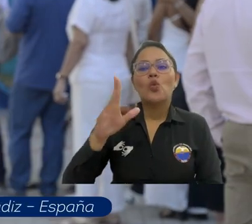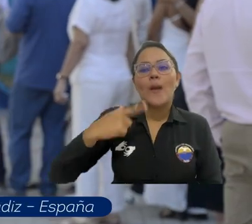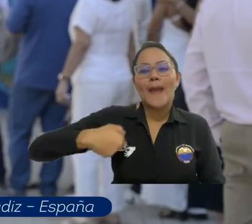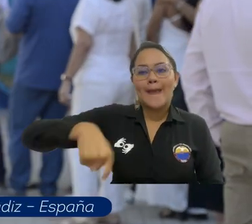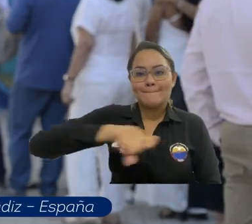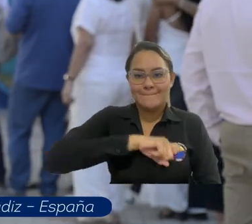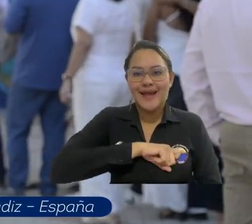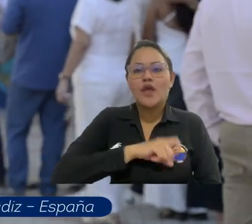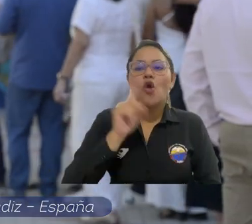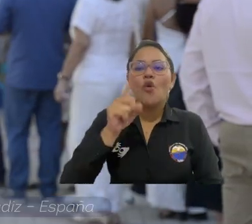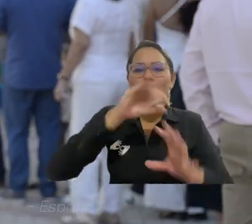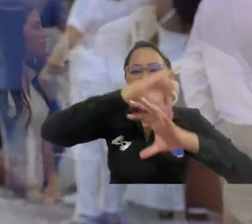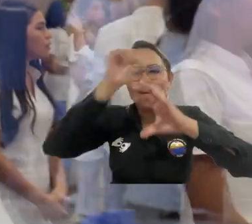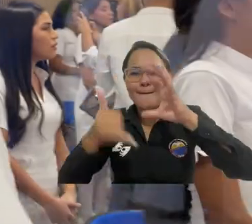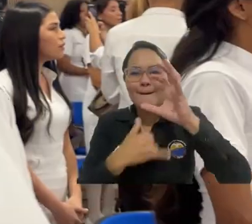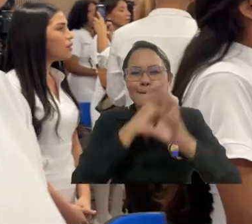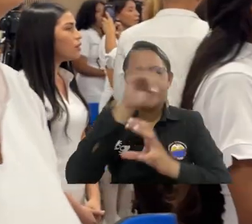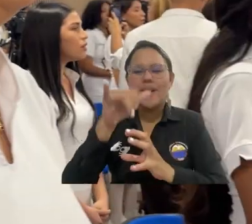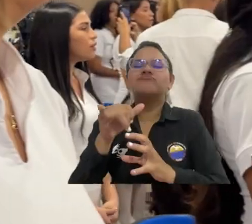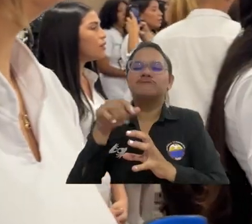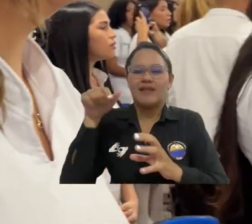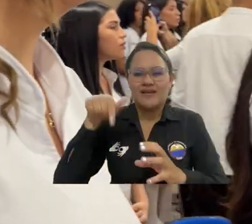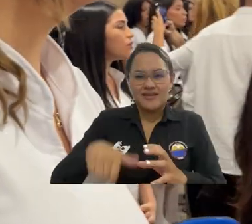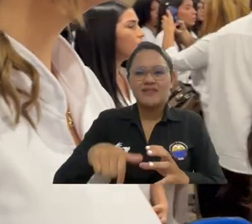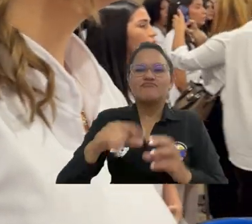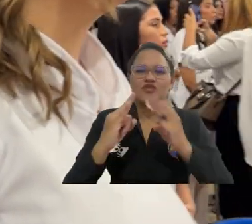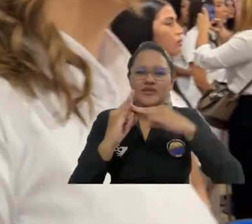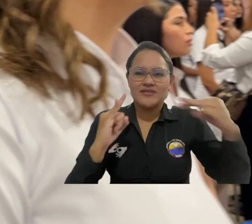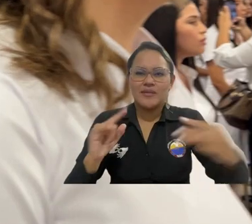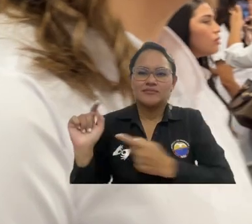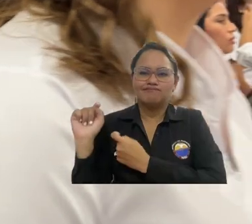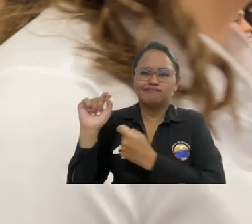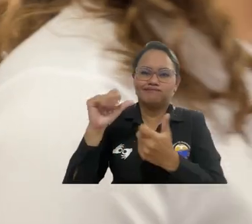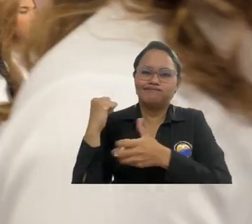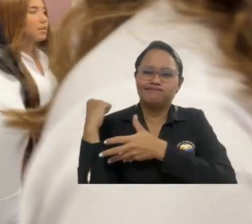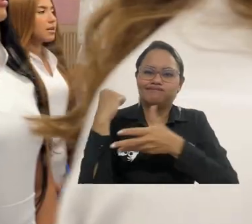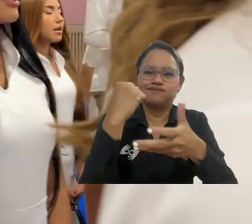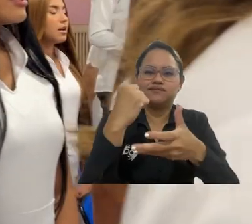la convocatoria Conexión Global con financiamiento de parte de la universidad.